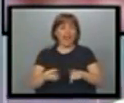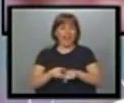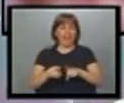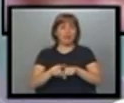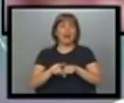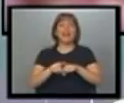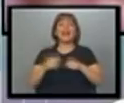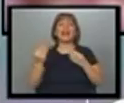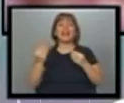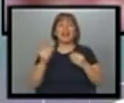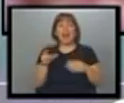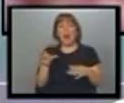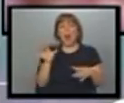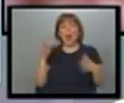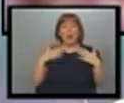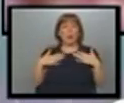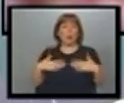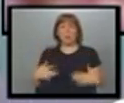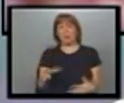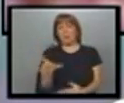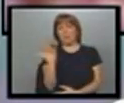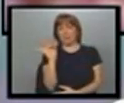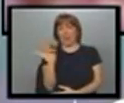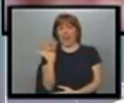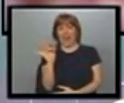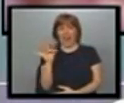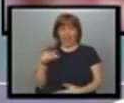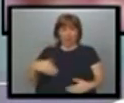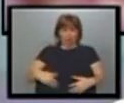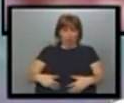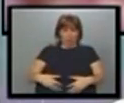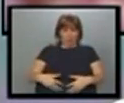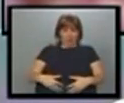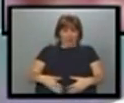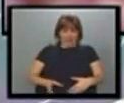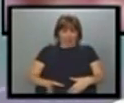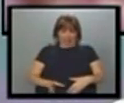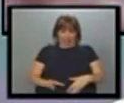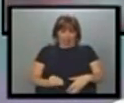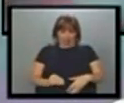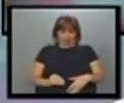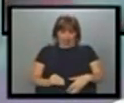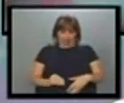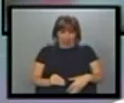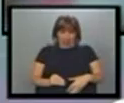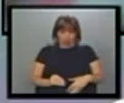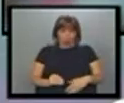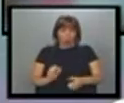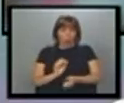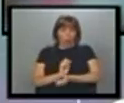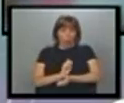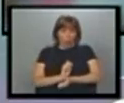nacieron unidas, estaban unidas en el intestino grueso, parte de las vías uterinas y un hueso de la pelvis. Ya están